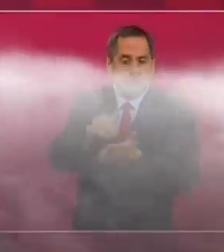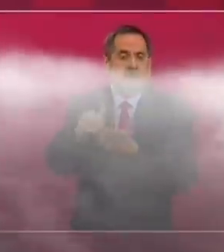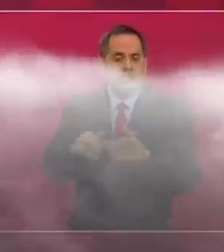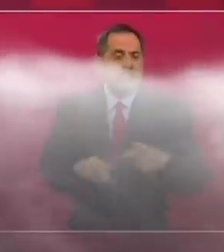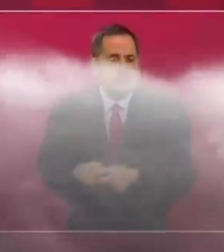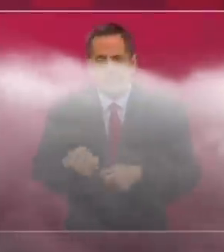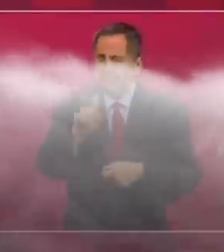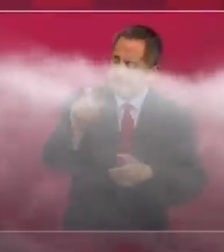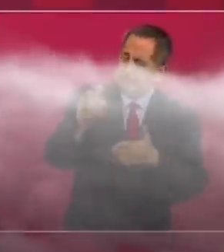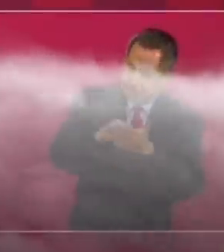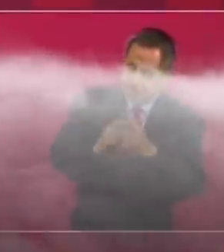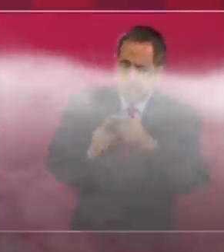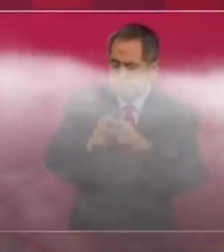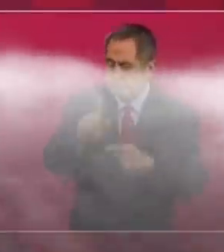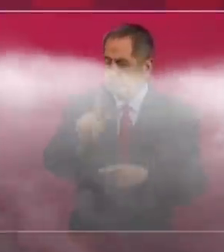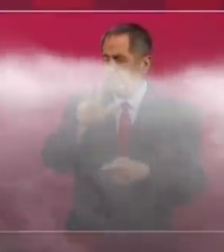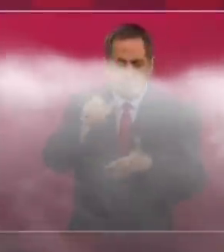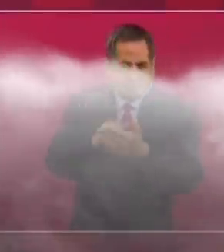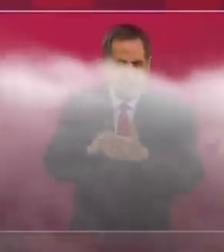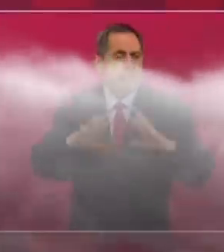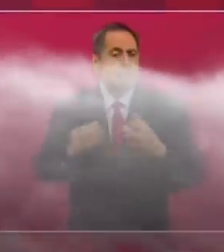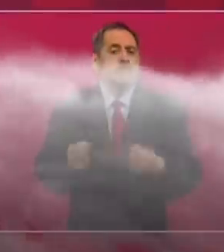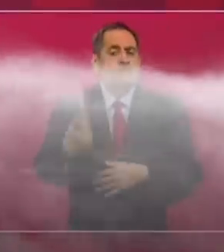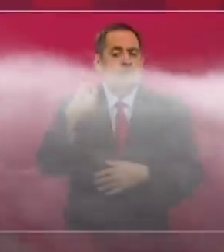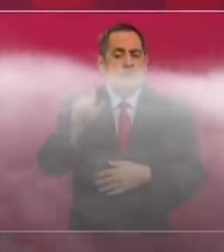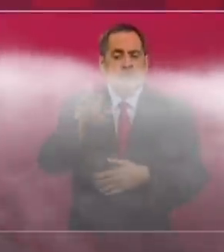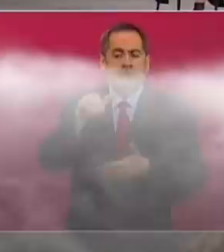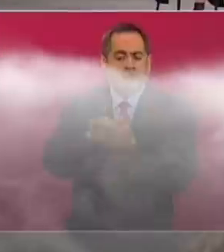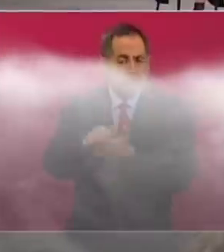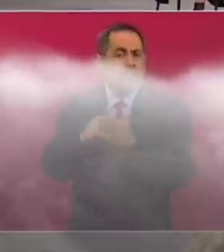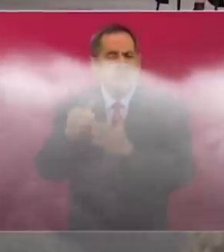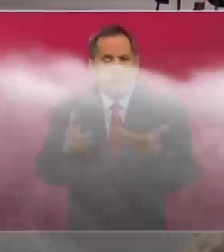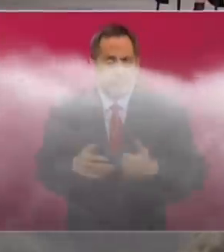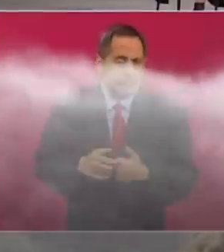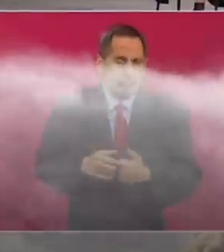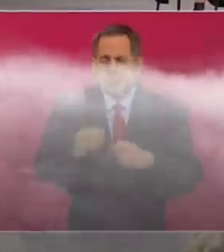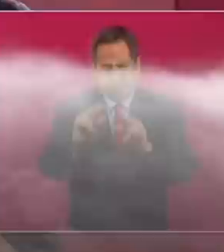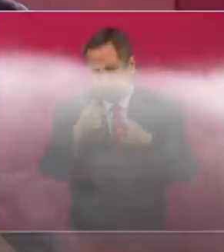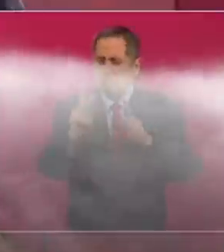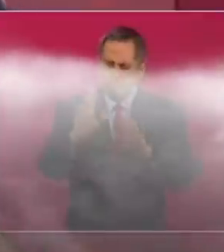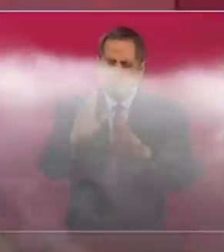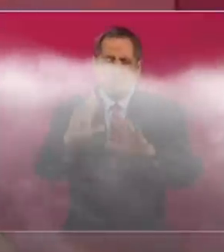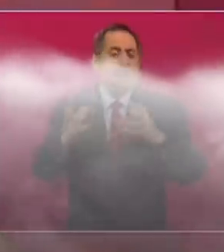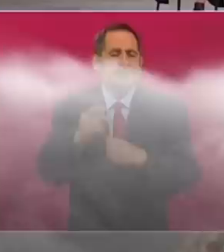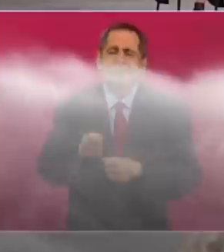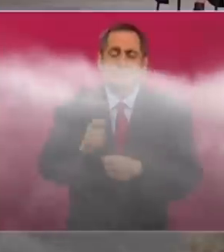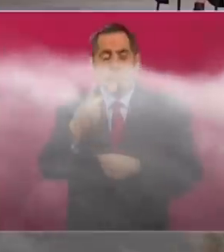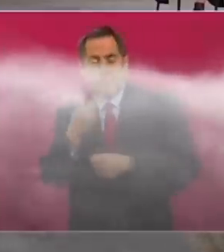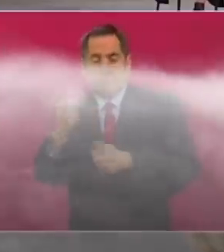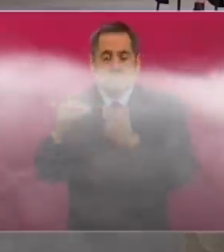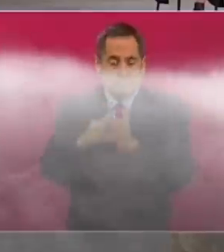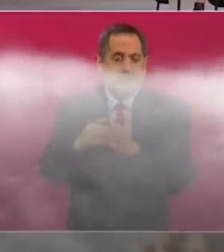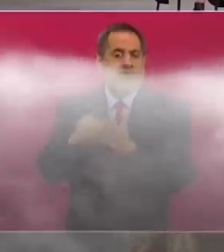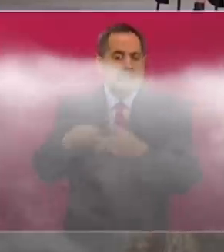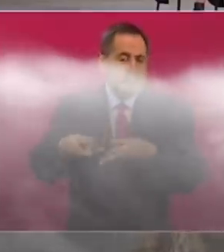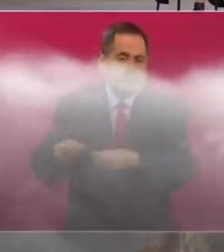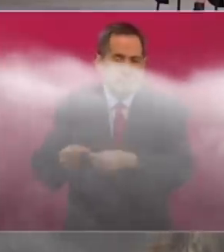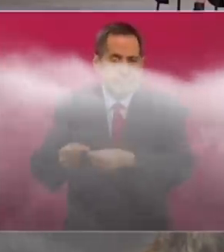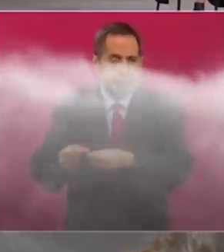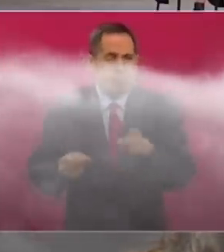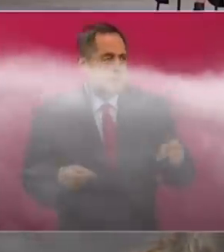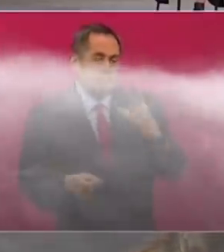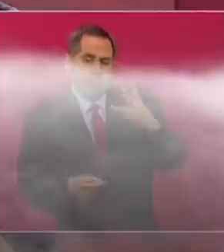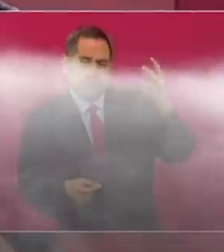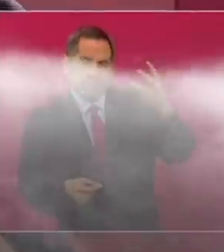mil más 75 son 175 mil. Agréguenle 25 mil más, 200 mil. Para 300